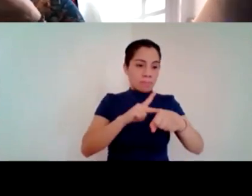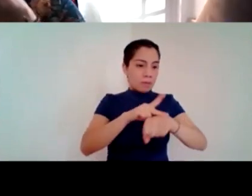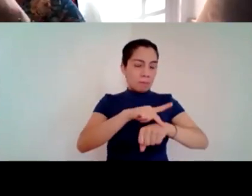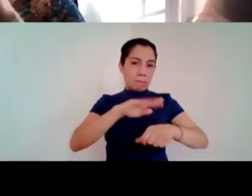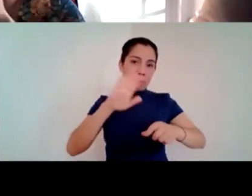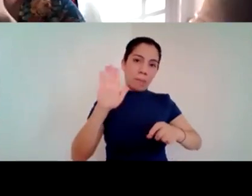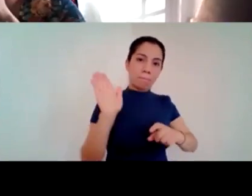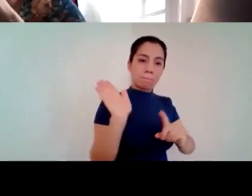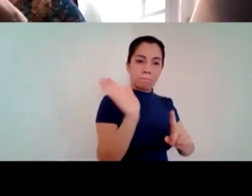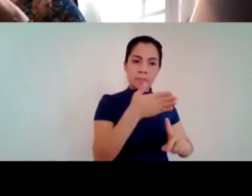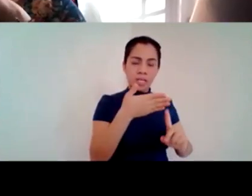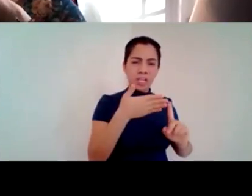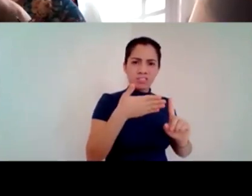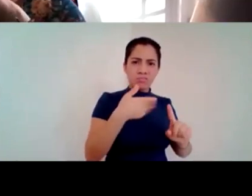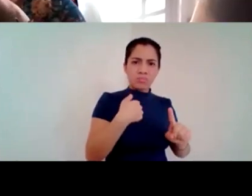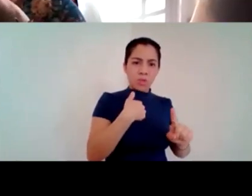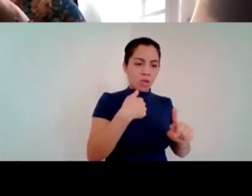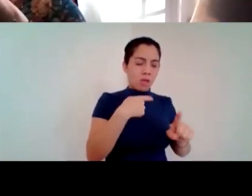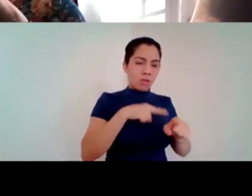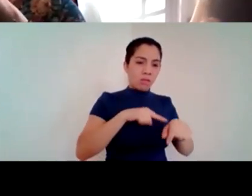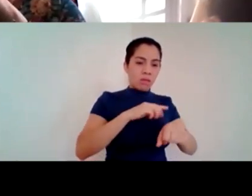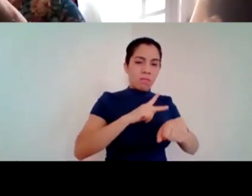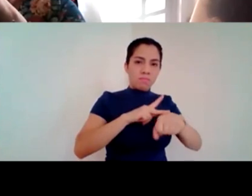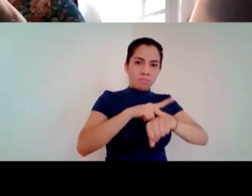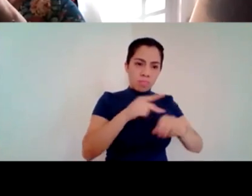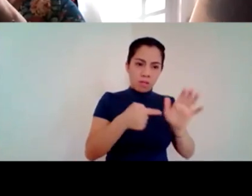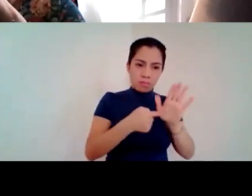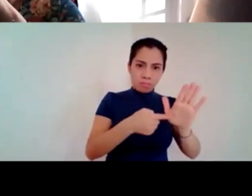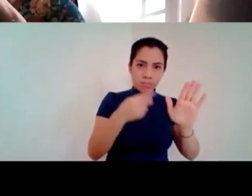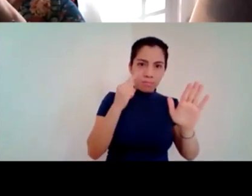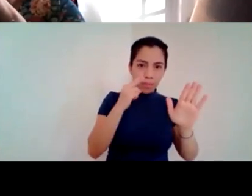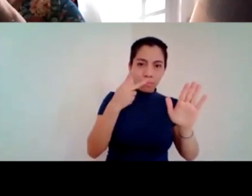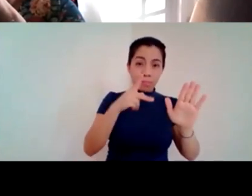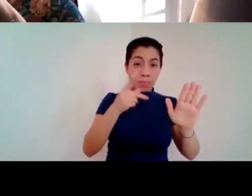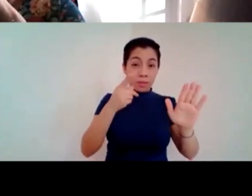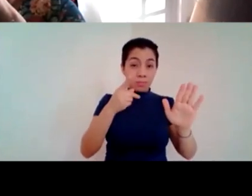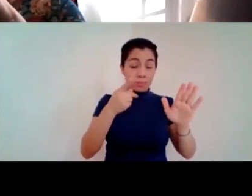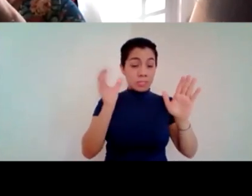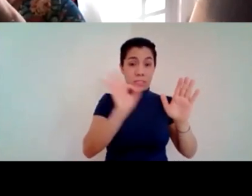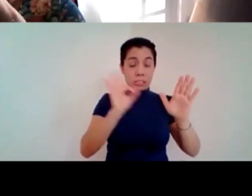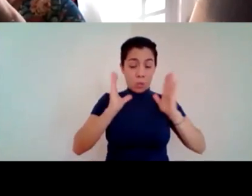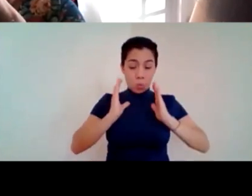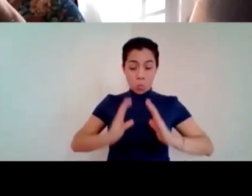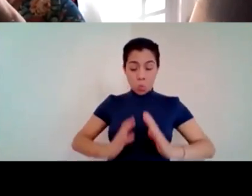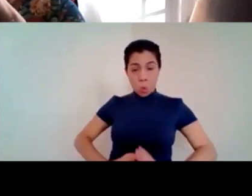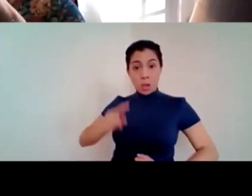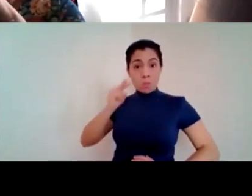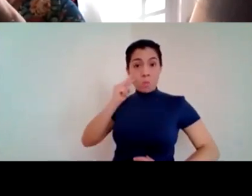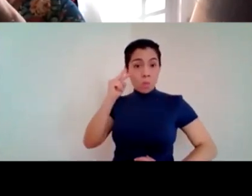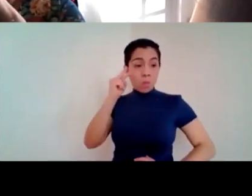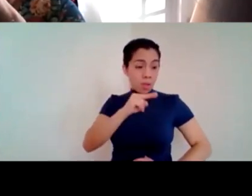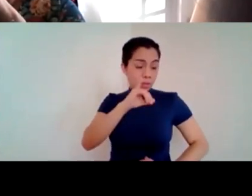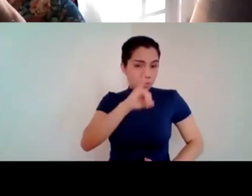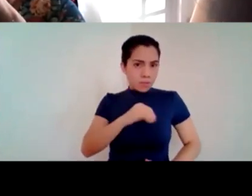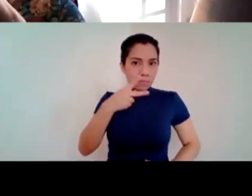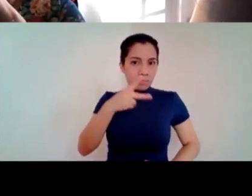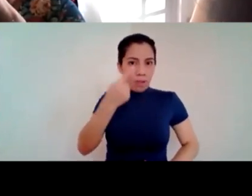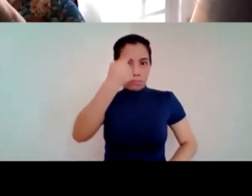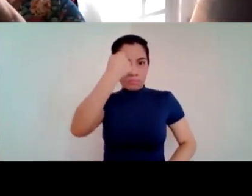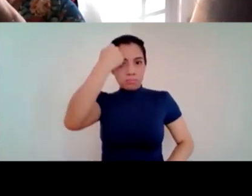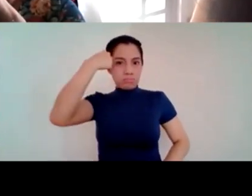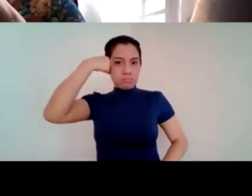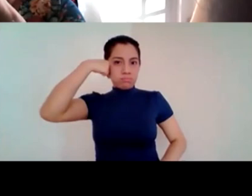es como las condiciones materiales físicas corporales porque somos nuestro cuerpo y nada más que nuestro cuerpo